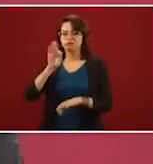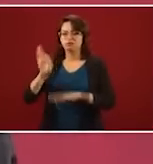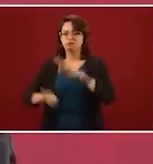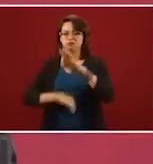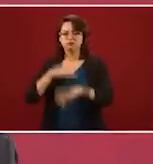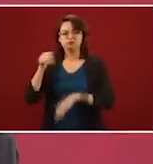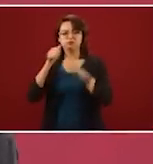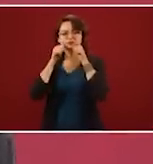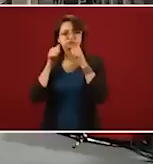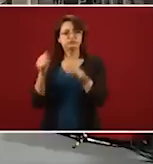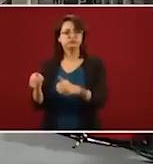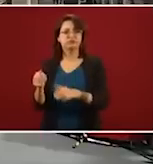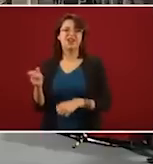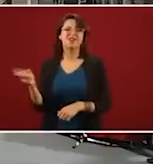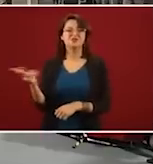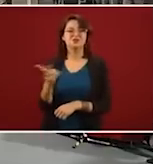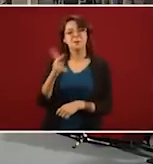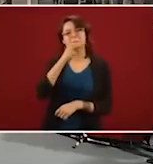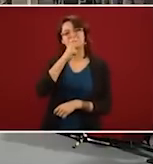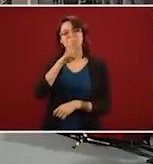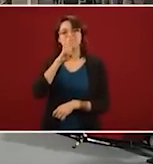atención médica.